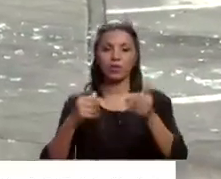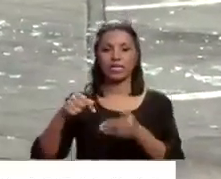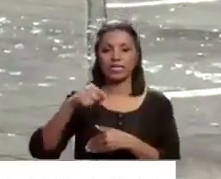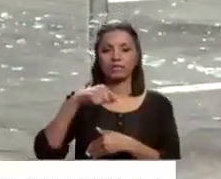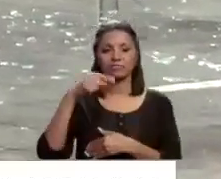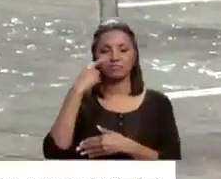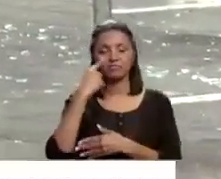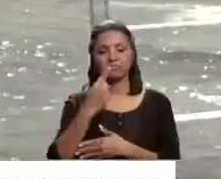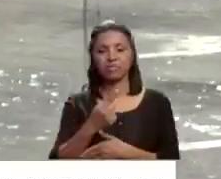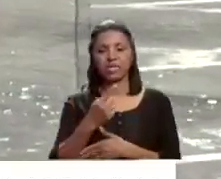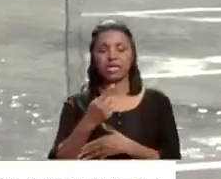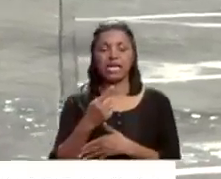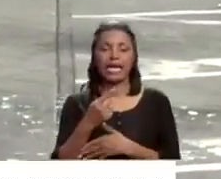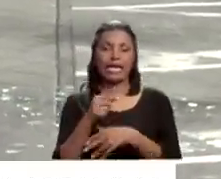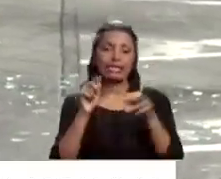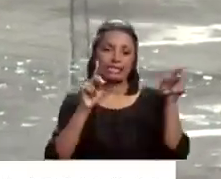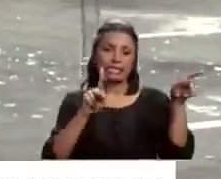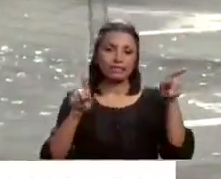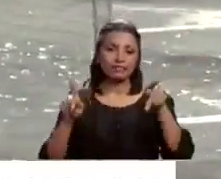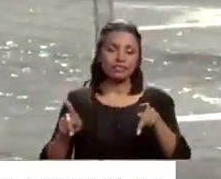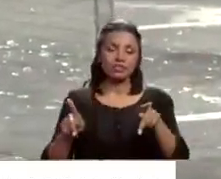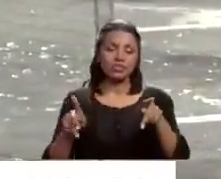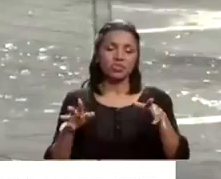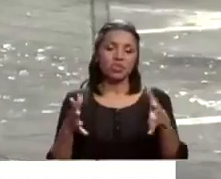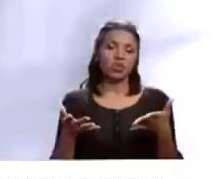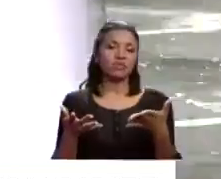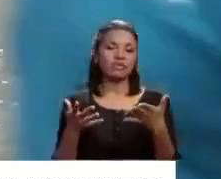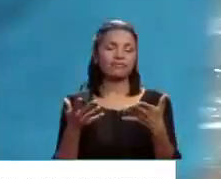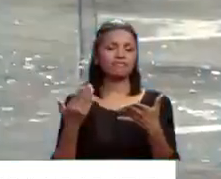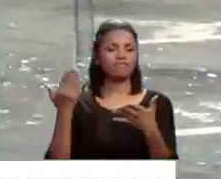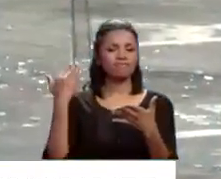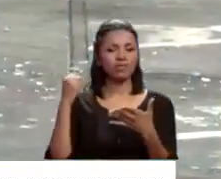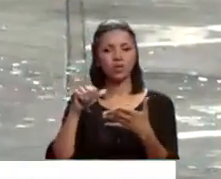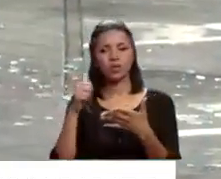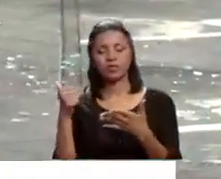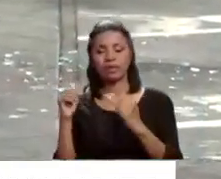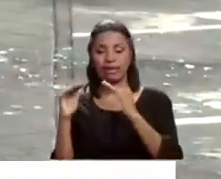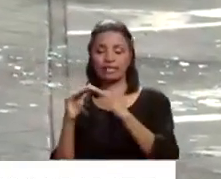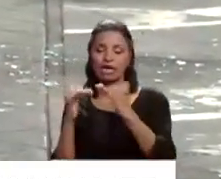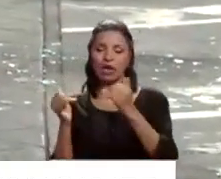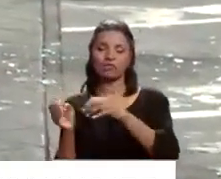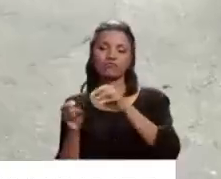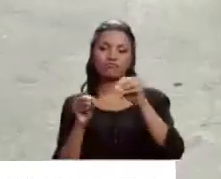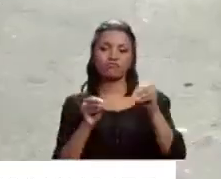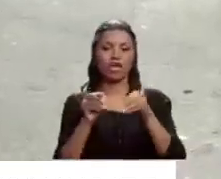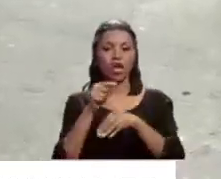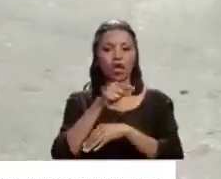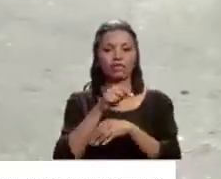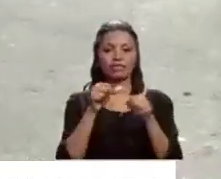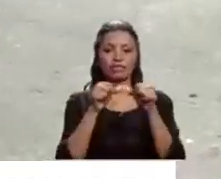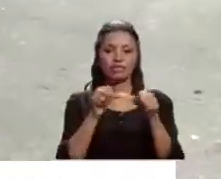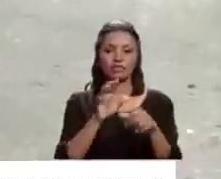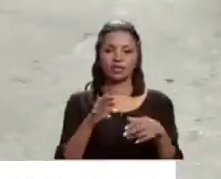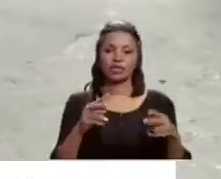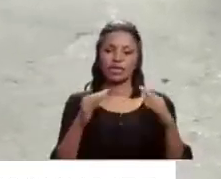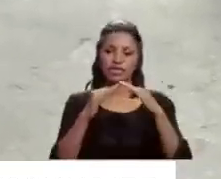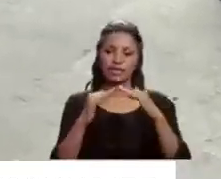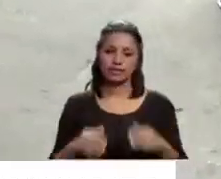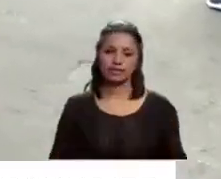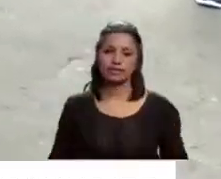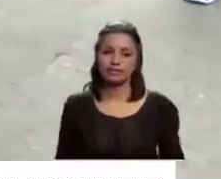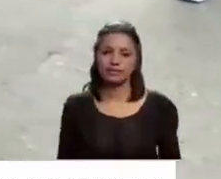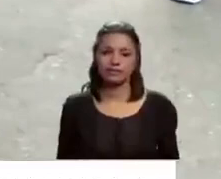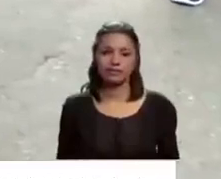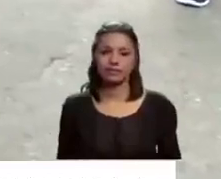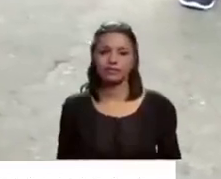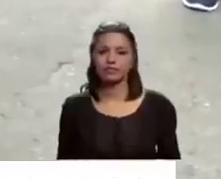Se ha empezado este operativo de regreso de estas personas a sus viviendas después de pasar días en residencias de familiares o algunos en hoteles para poder hacer un balance sobre